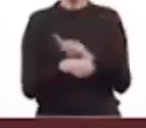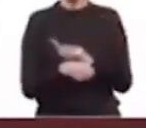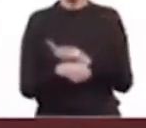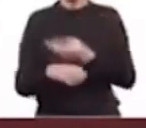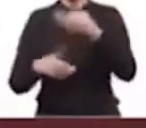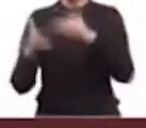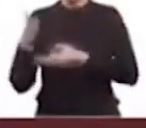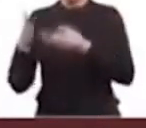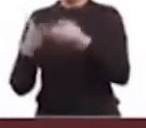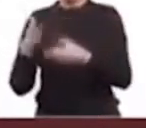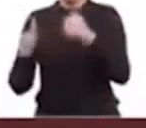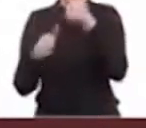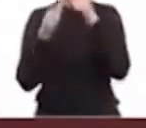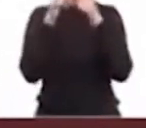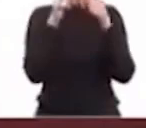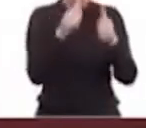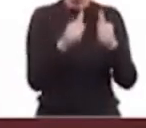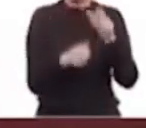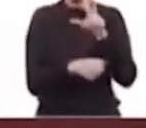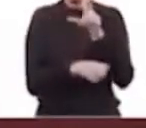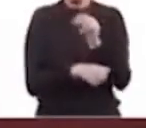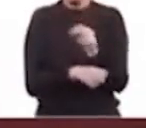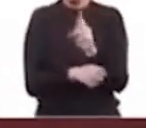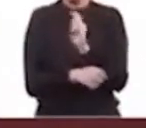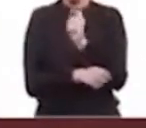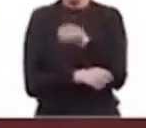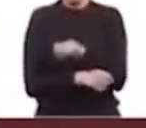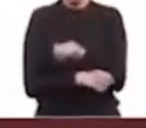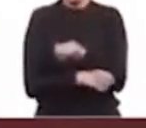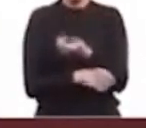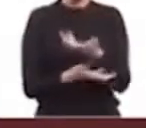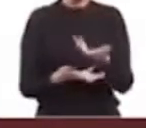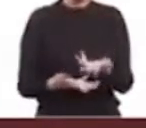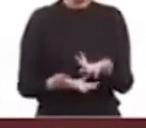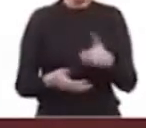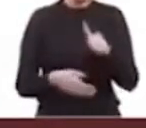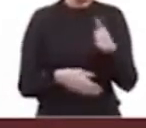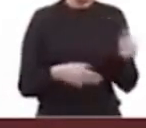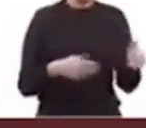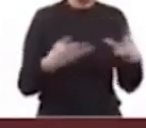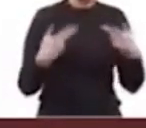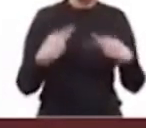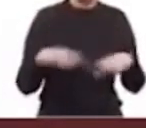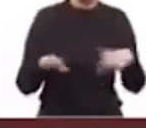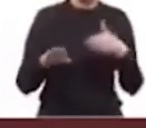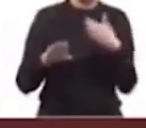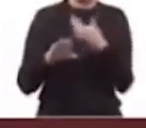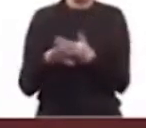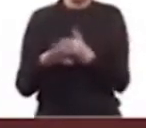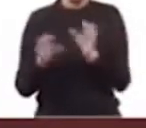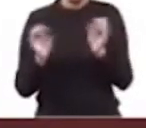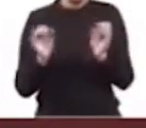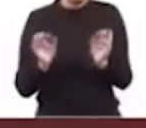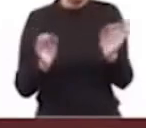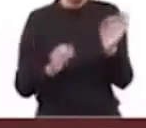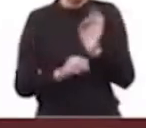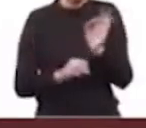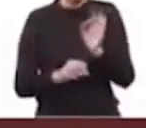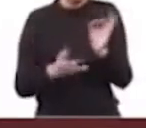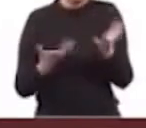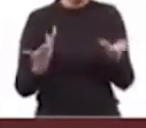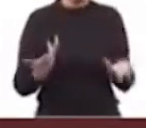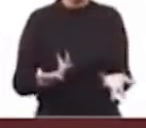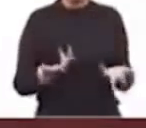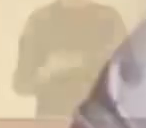falta de mantenimiento o alguna otra razón, sino que tienen que ver con circunstancias extrañas o por hechos